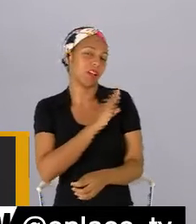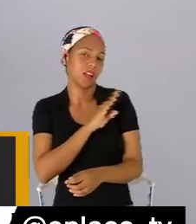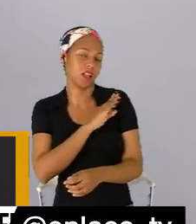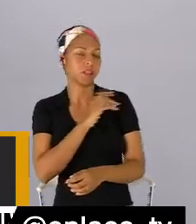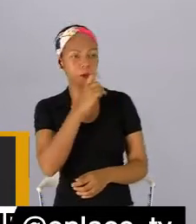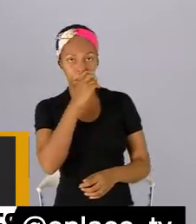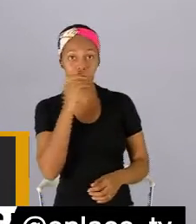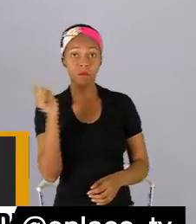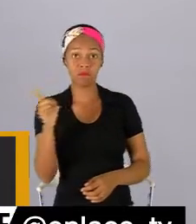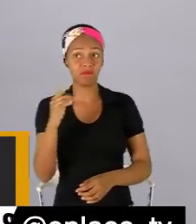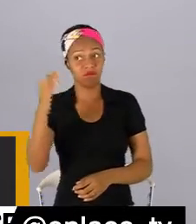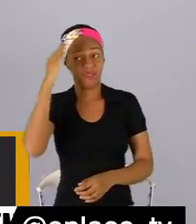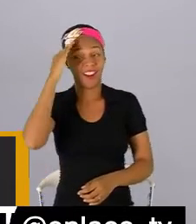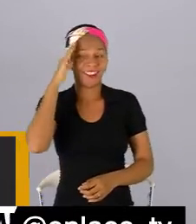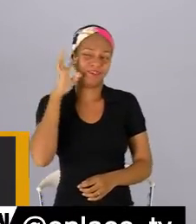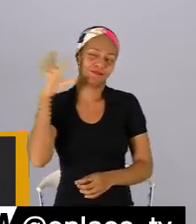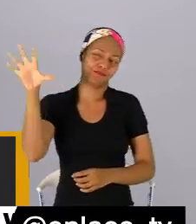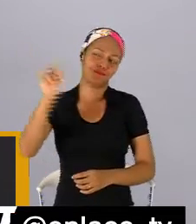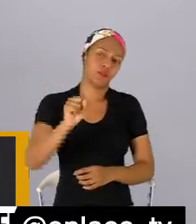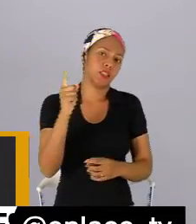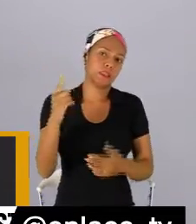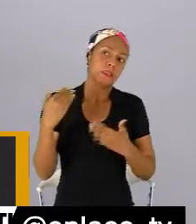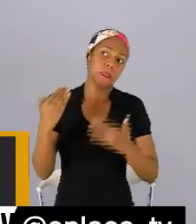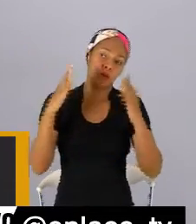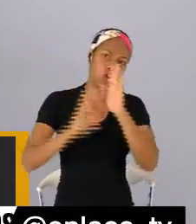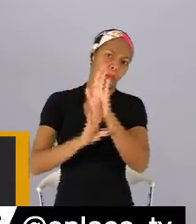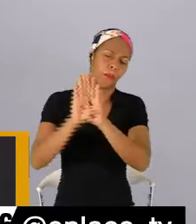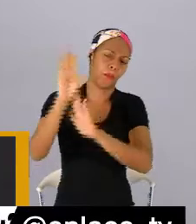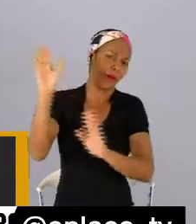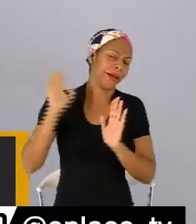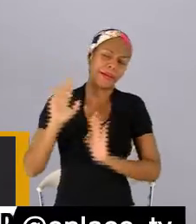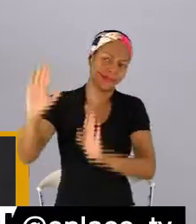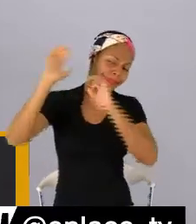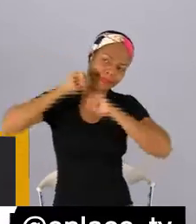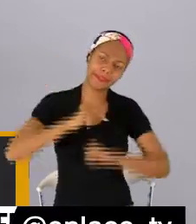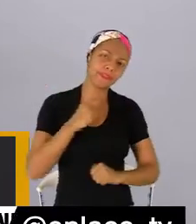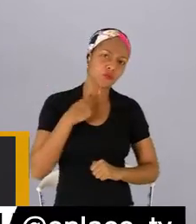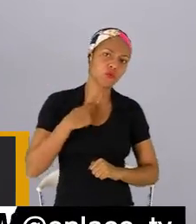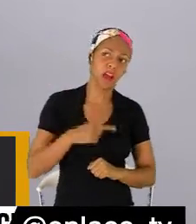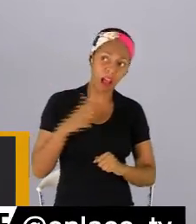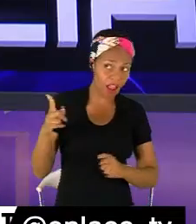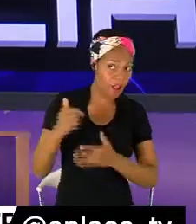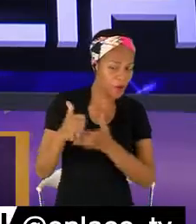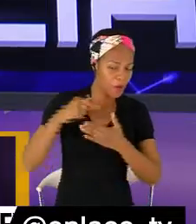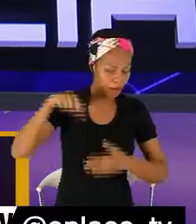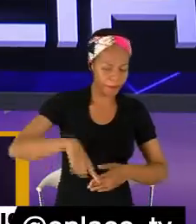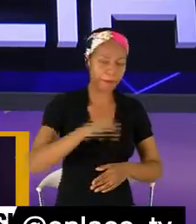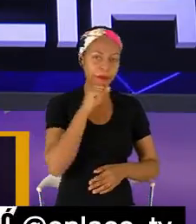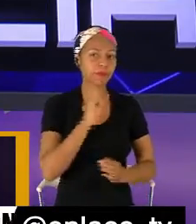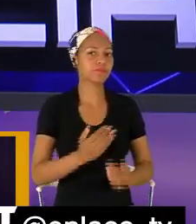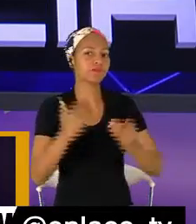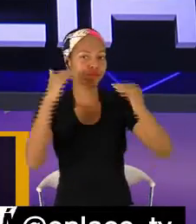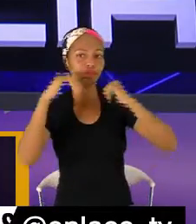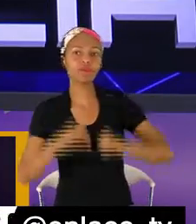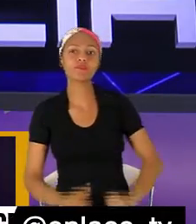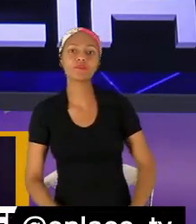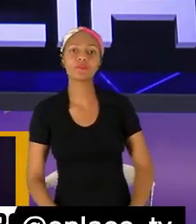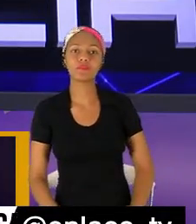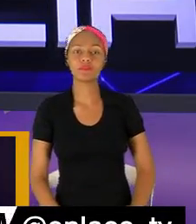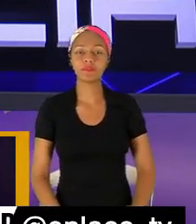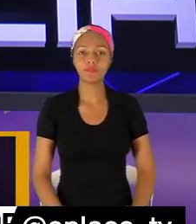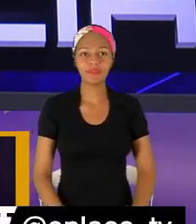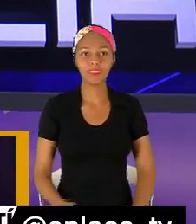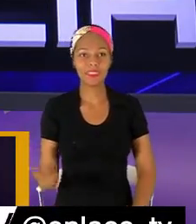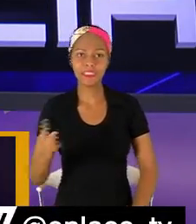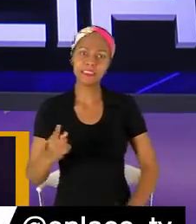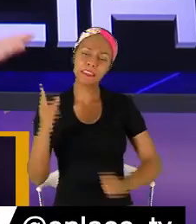sabemos que es excelente emprendedor y sin duda alguna pues traerá cosas grandes para Barranca. Fue una extensa jornada de análisis de